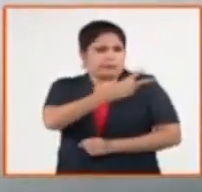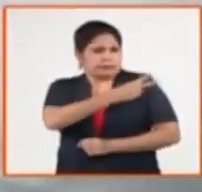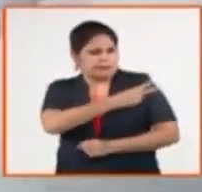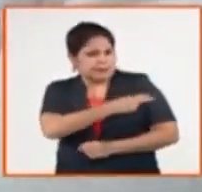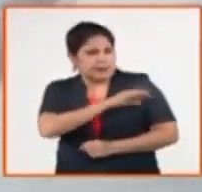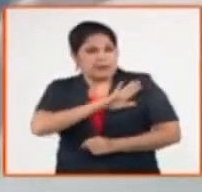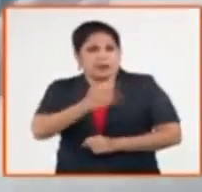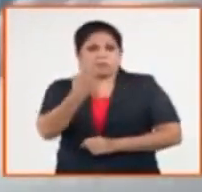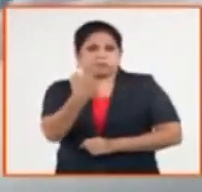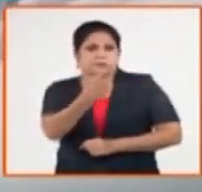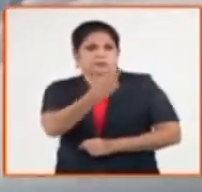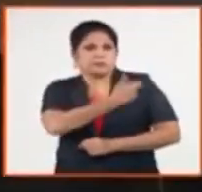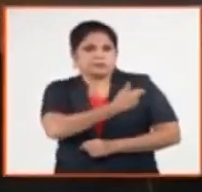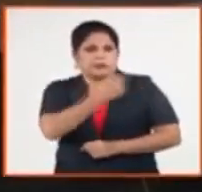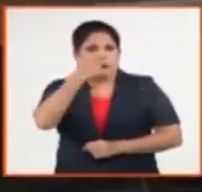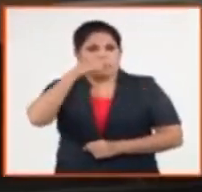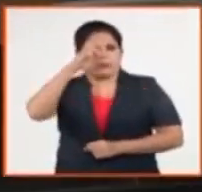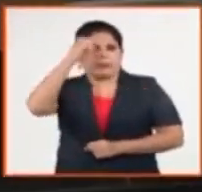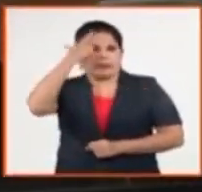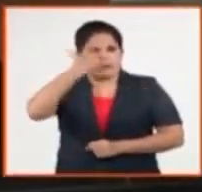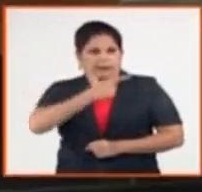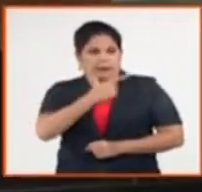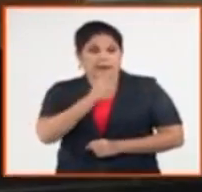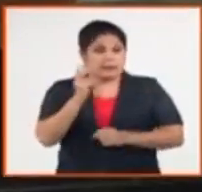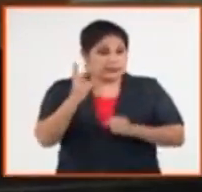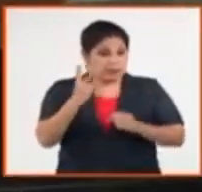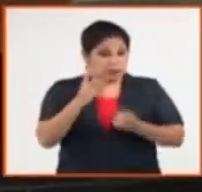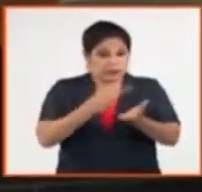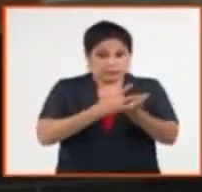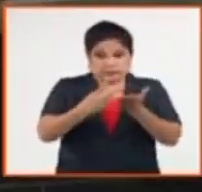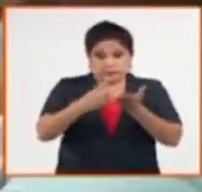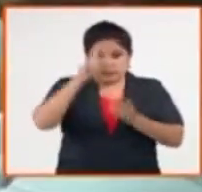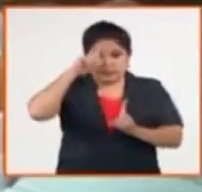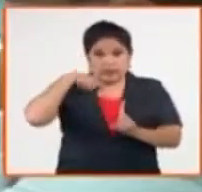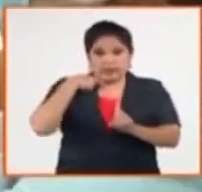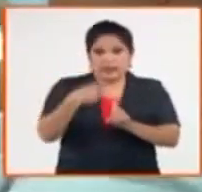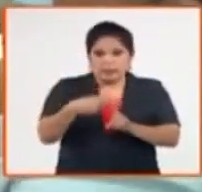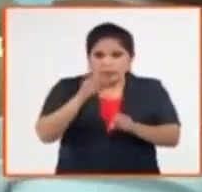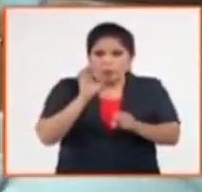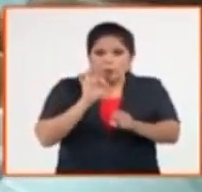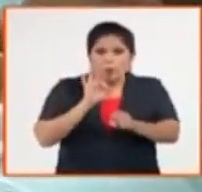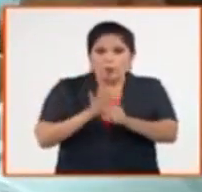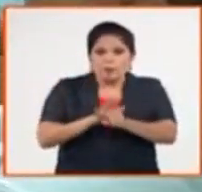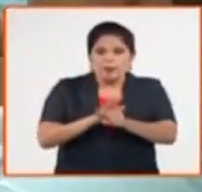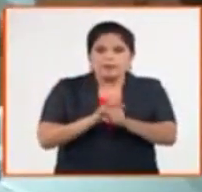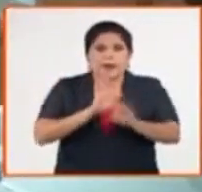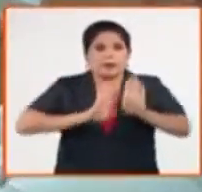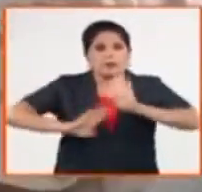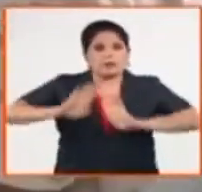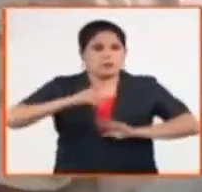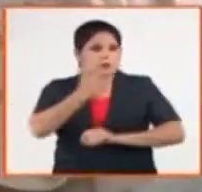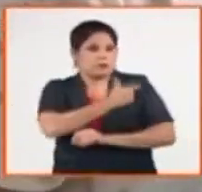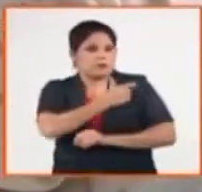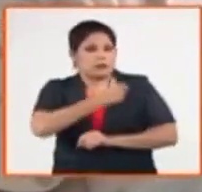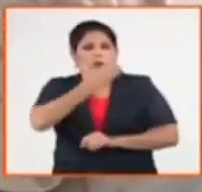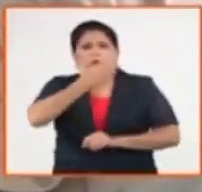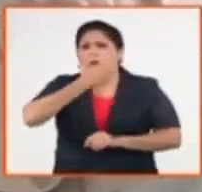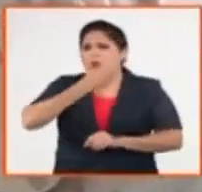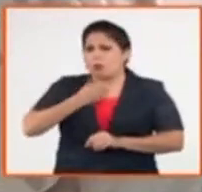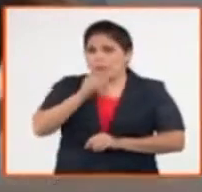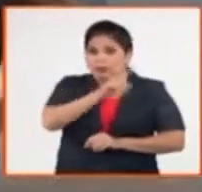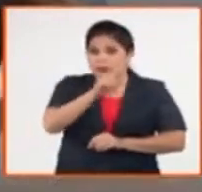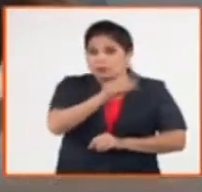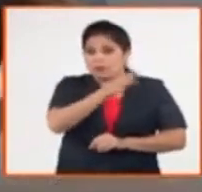la primera dosis de Abdala. En la segunda quincena de septiembre deben comenzar la inmunización los adolescentes de 11